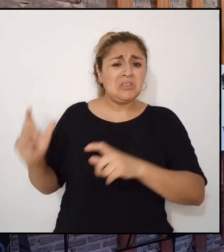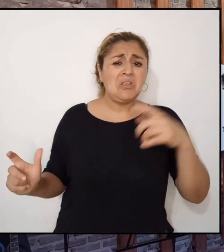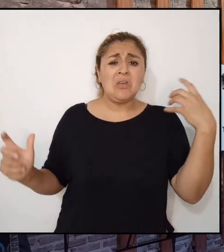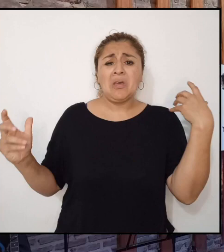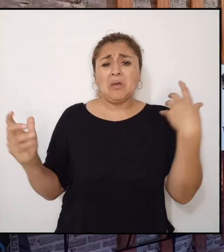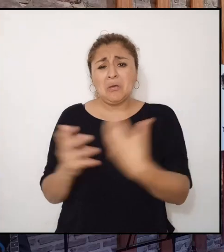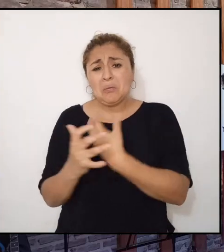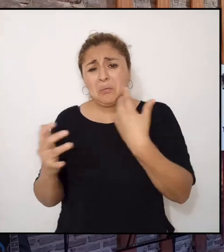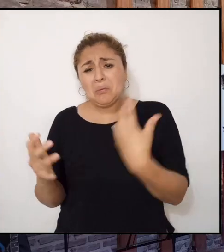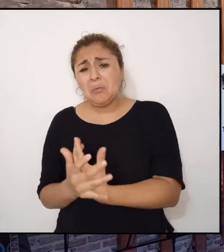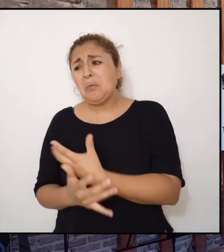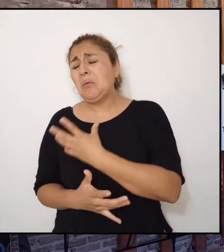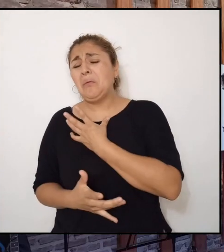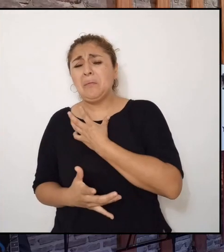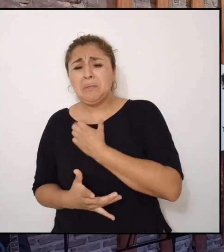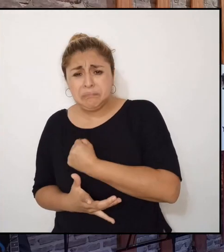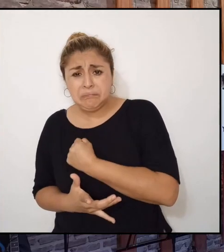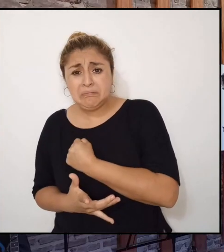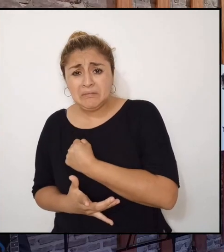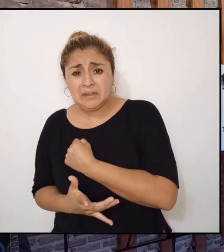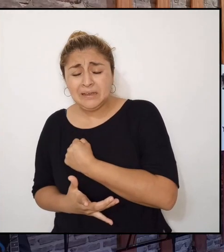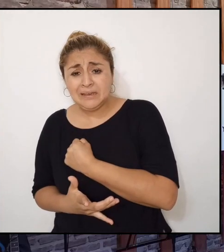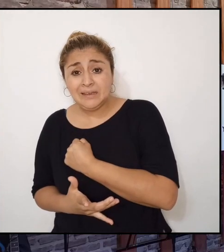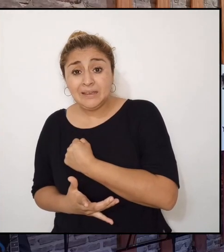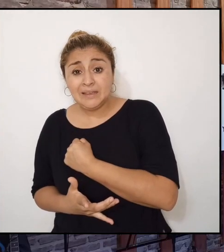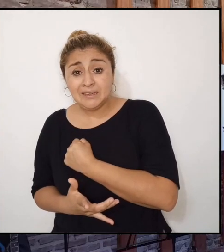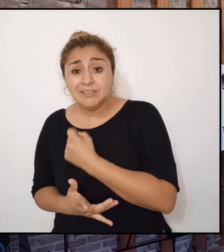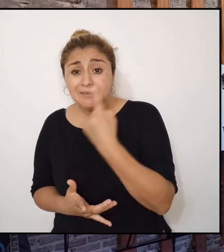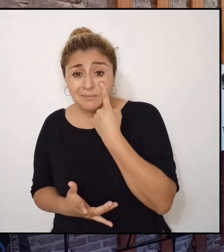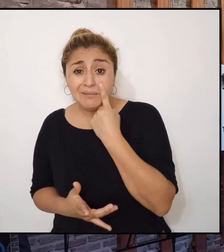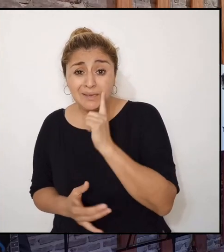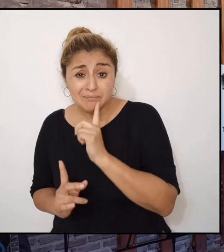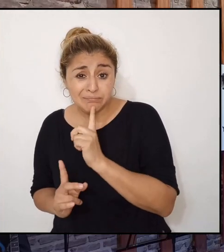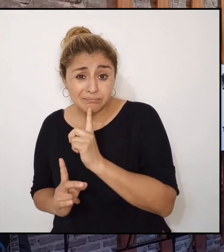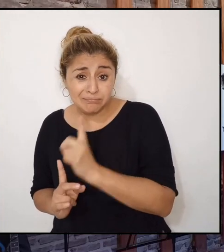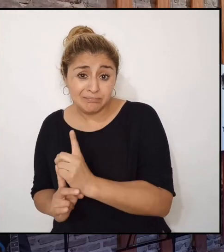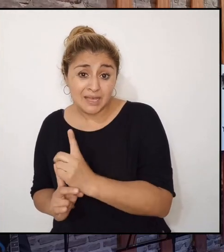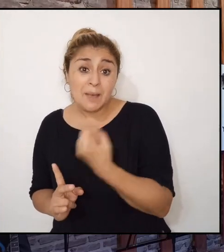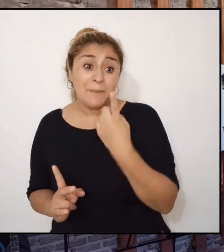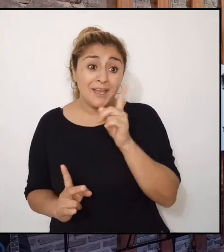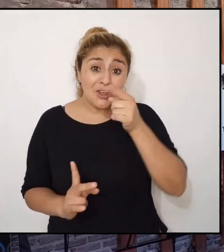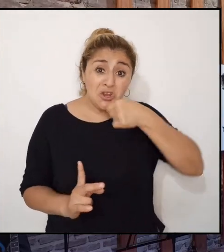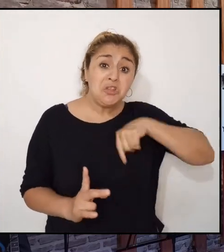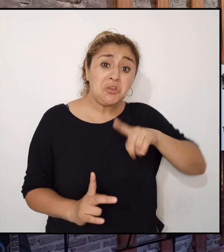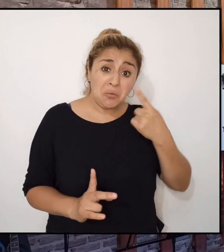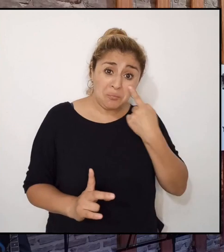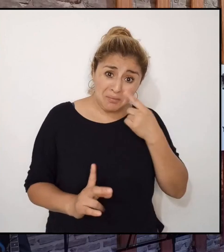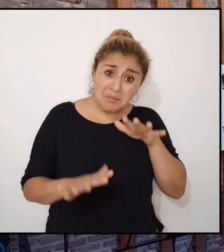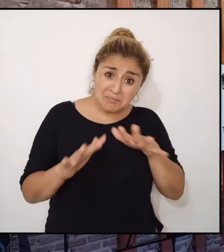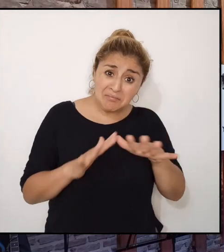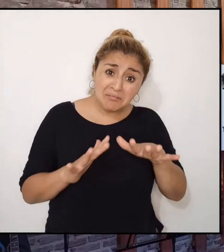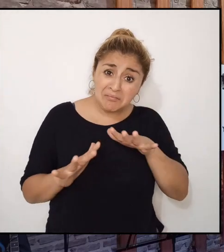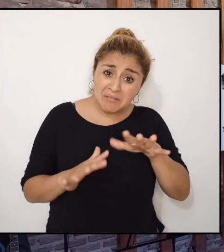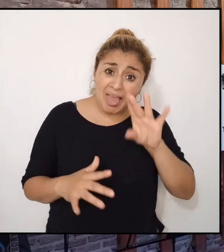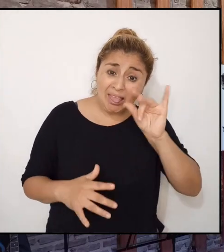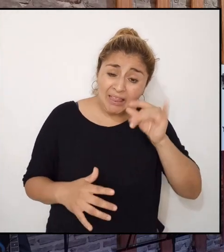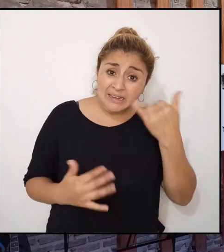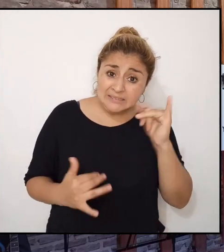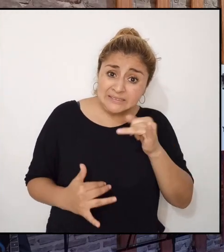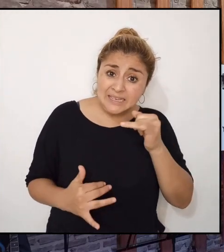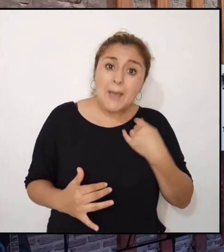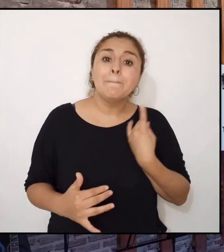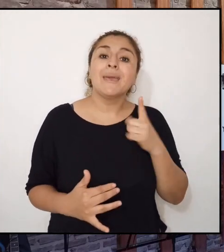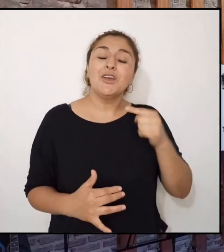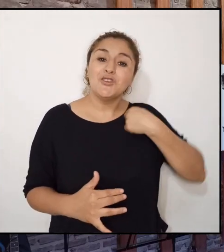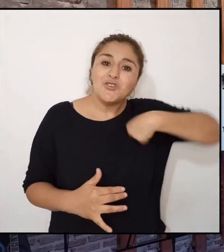El mundo está insatisfecho. El creyente está pleno, lleno de la presencia y el conocimiento de Dios.